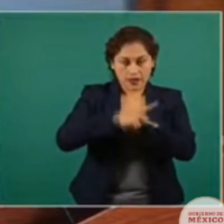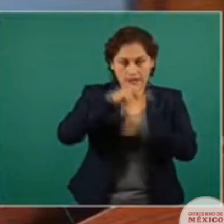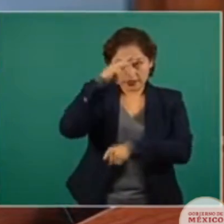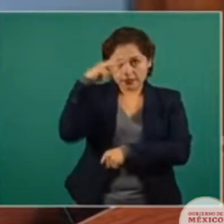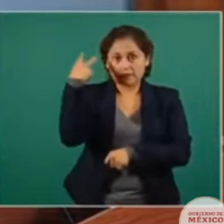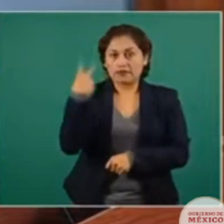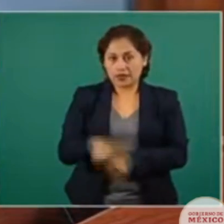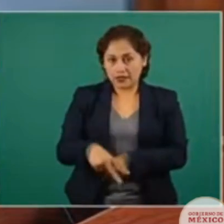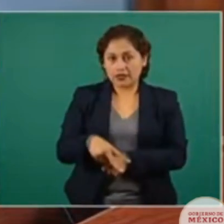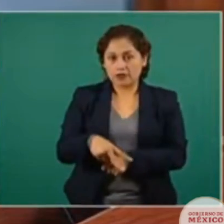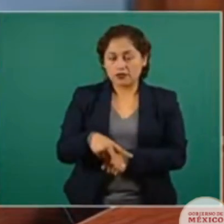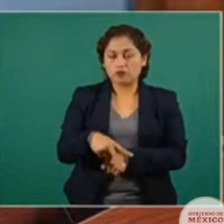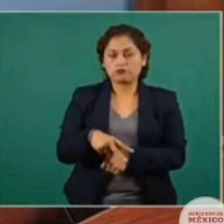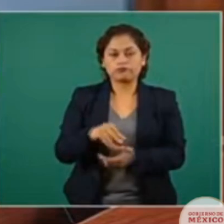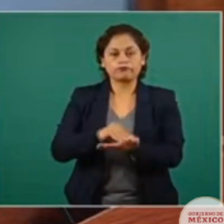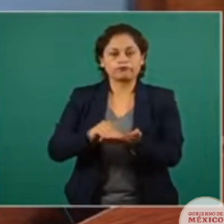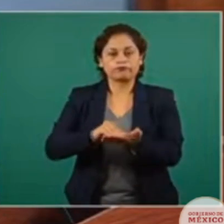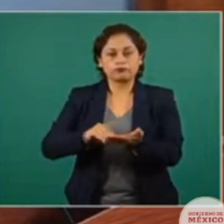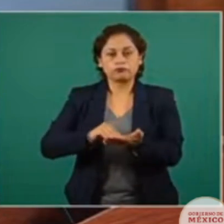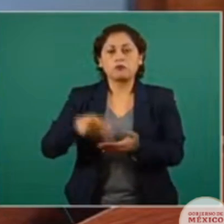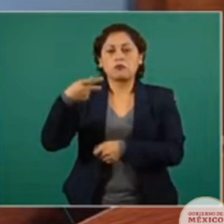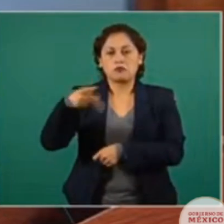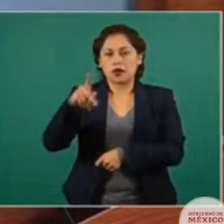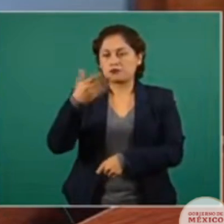omitir las ilegalidades y los crímenes